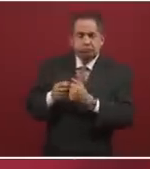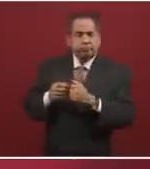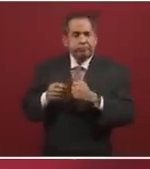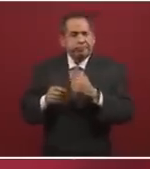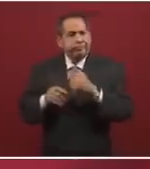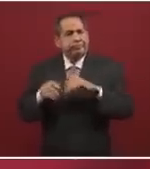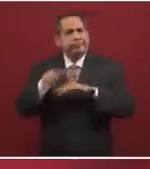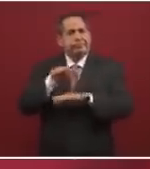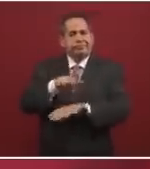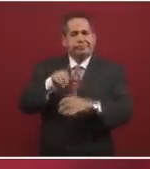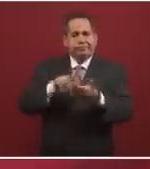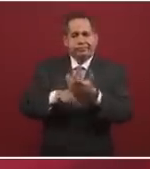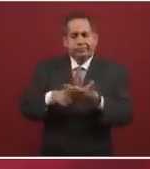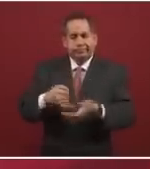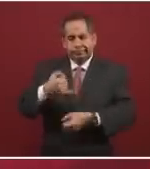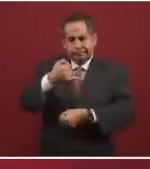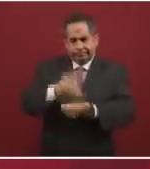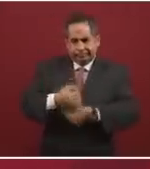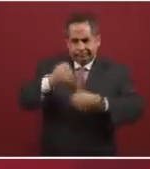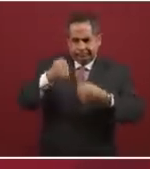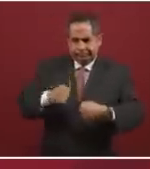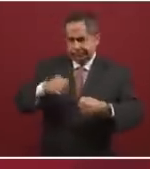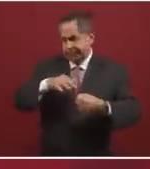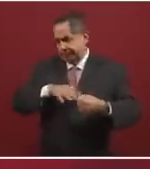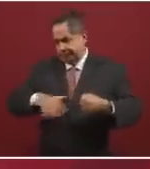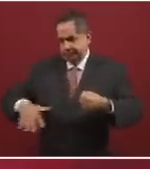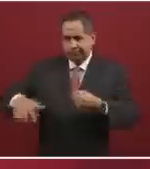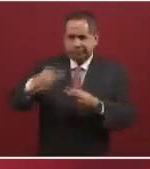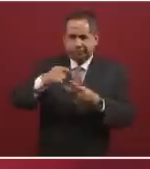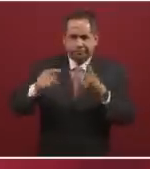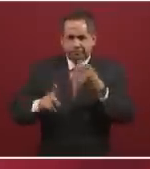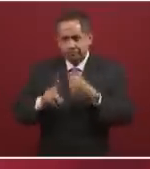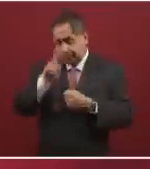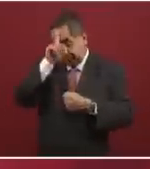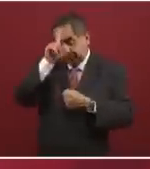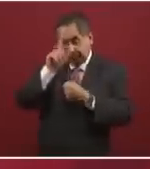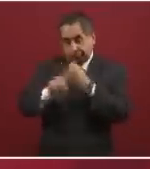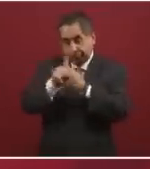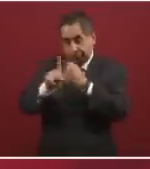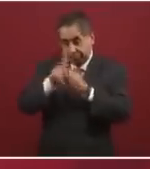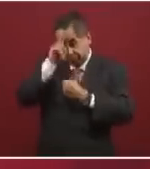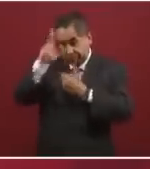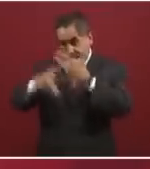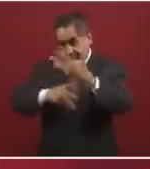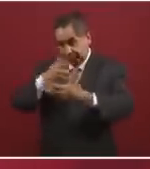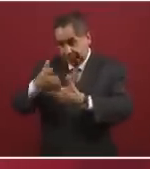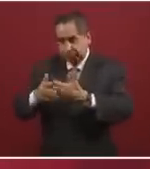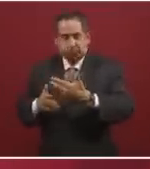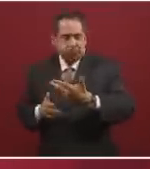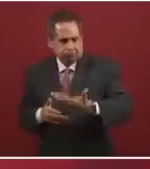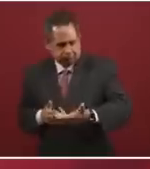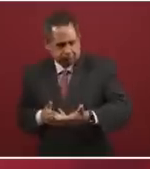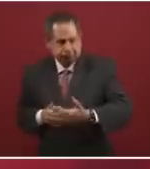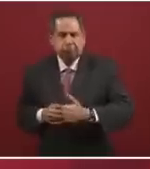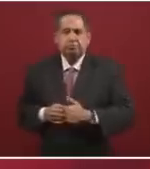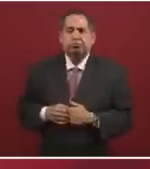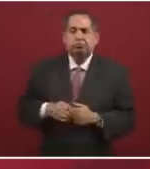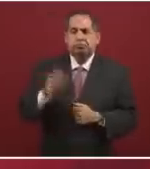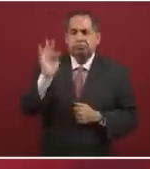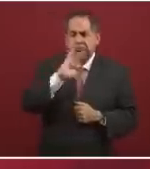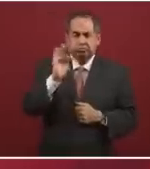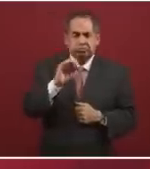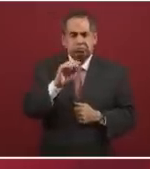problema de la inseguridad y de la violencia. Y no se descarta